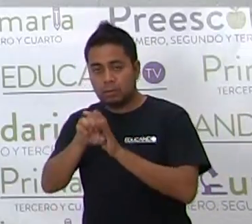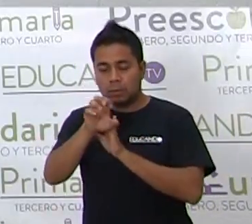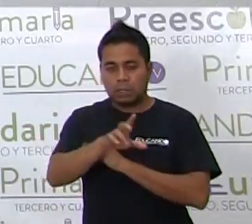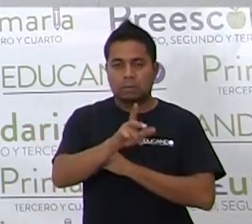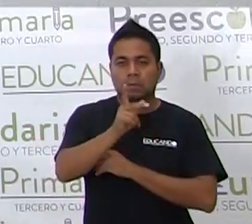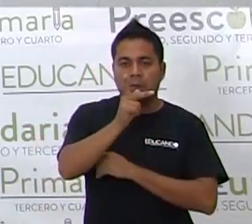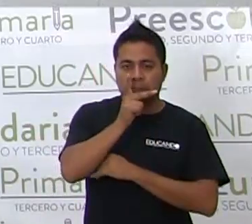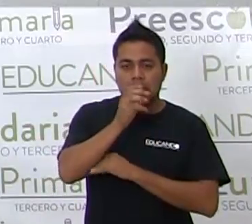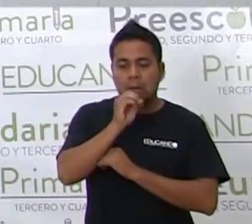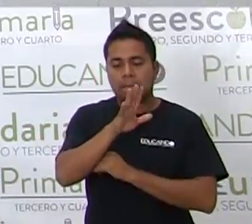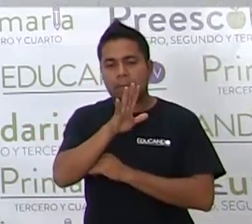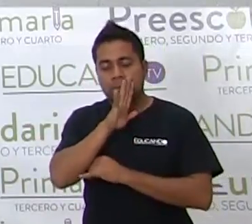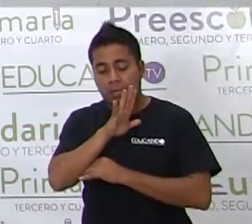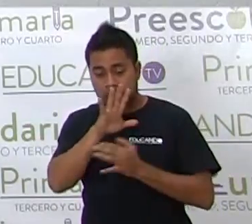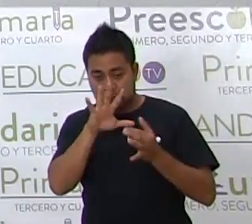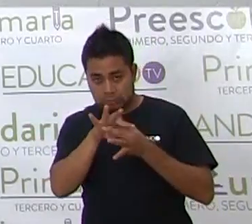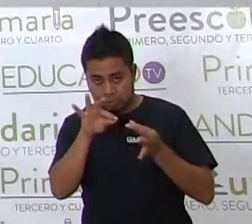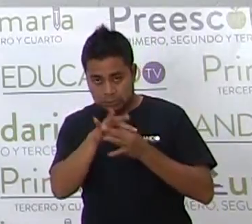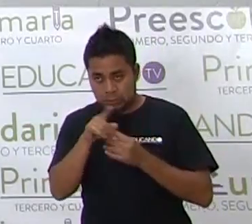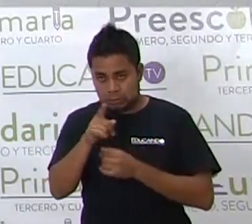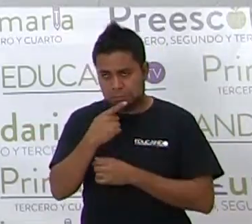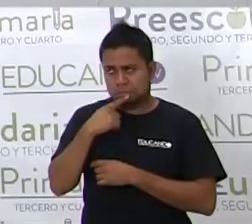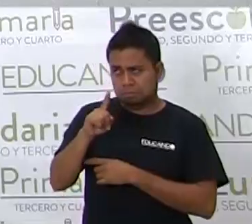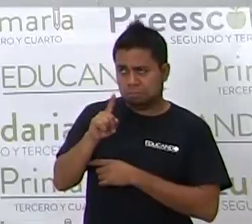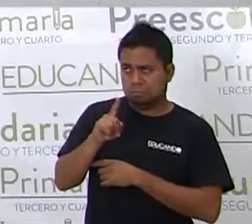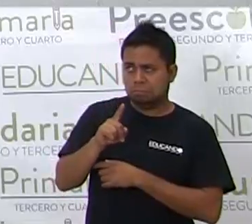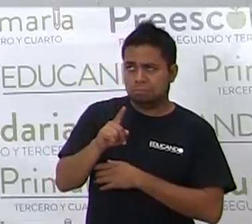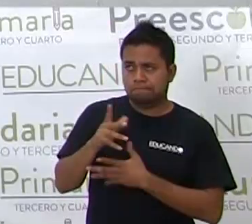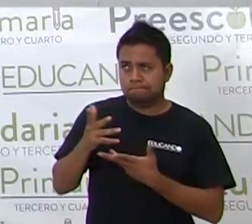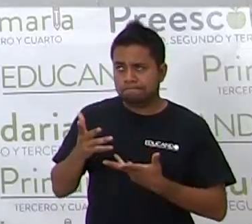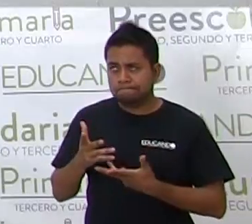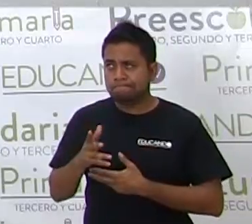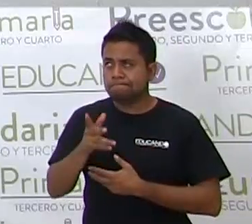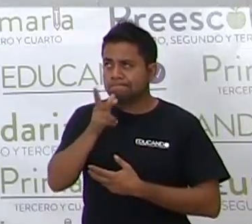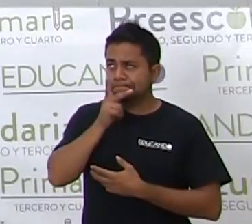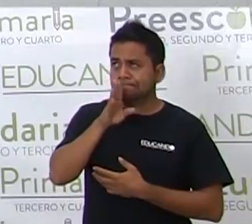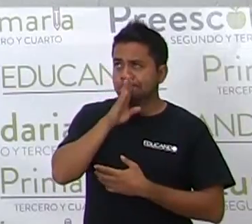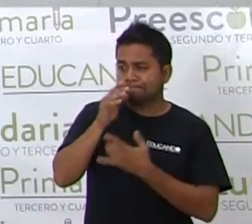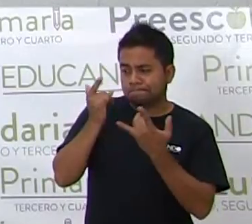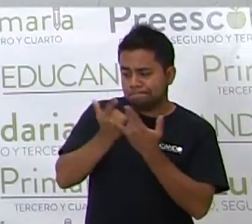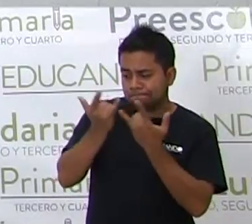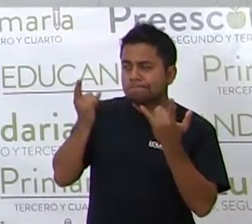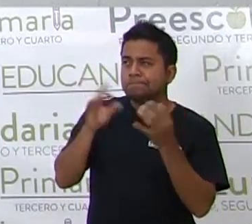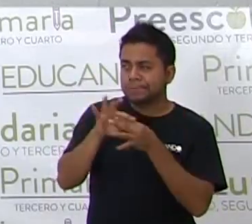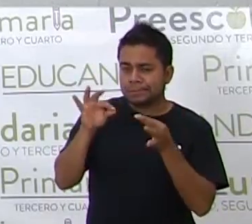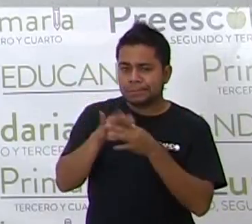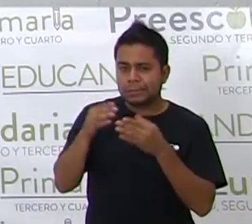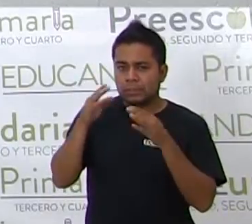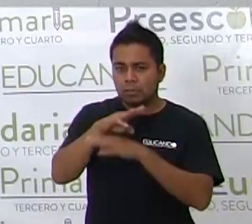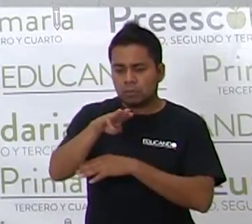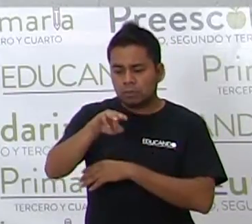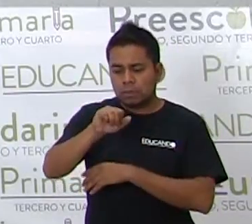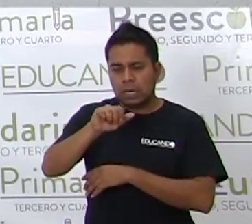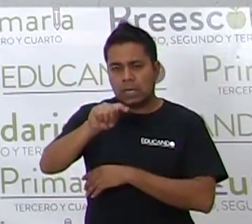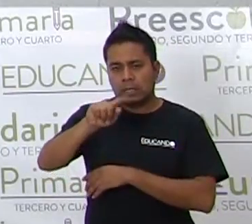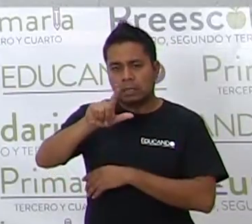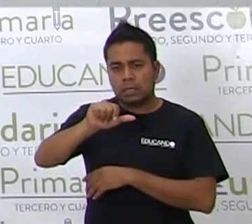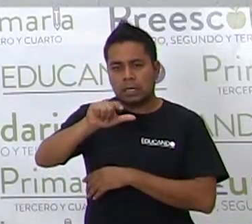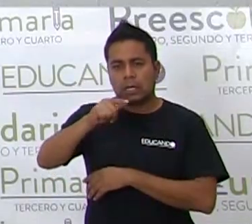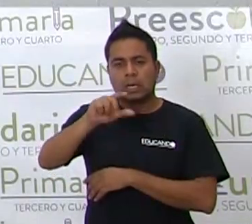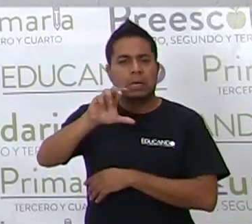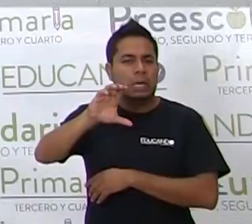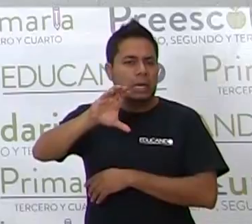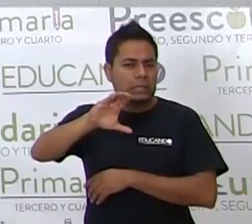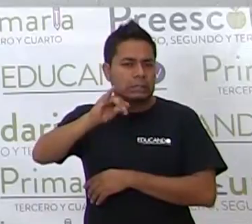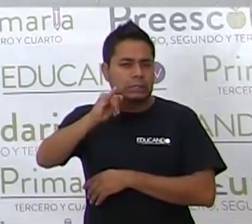mamá te la cuenta, si tú le dices, mamá, papá, cuéntame la leyenda de la Matlacigua, te la va